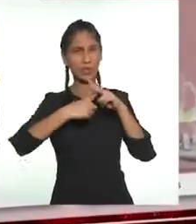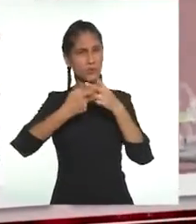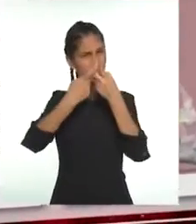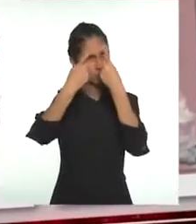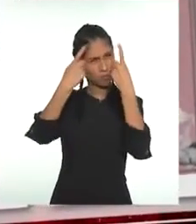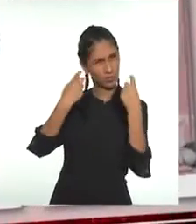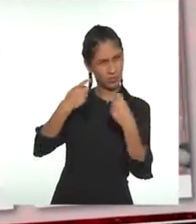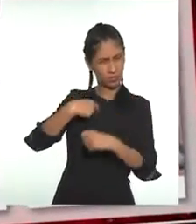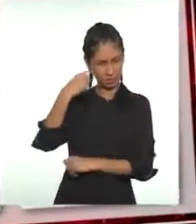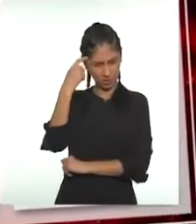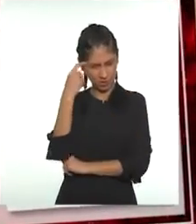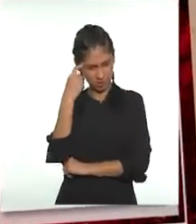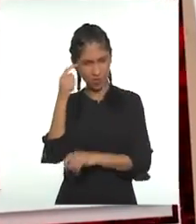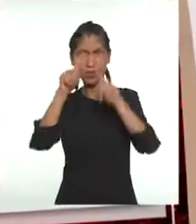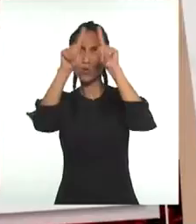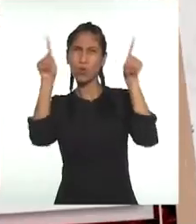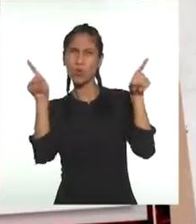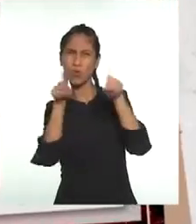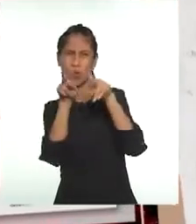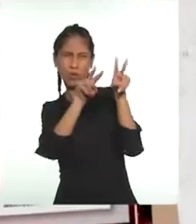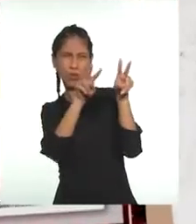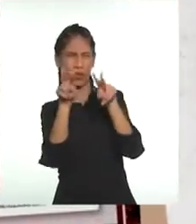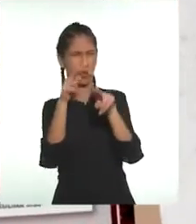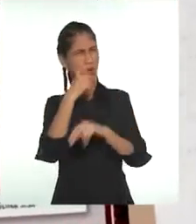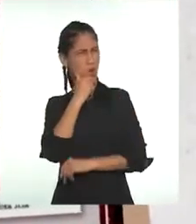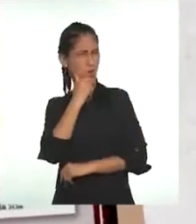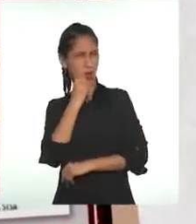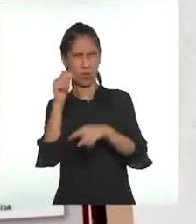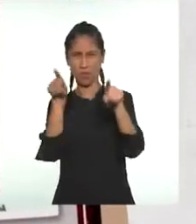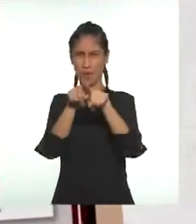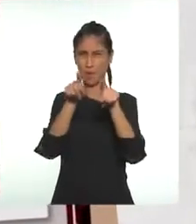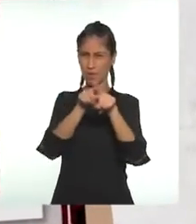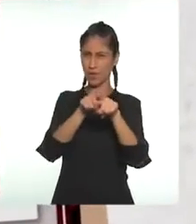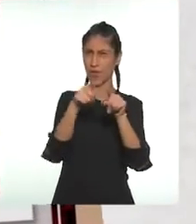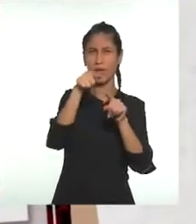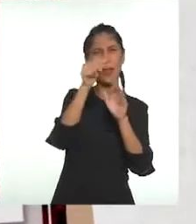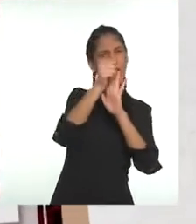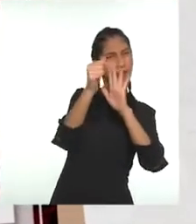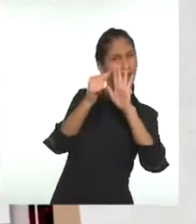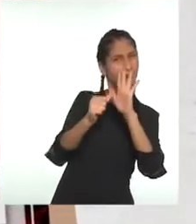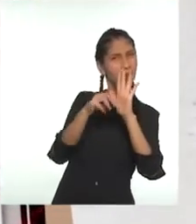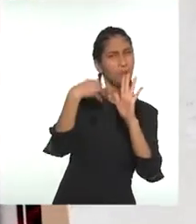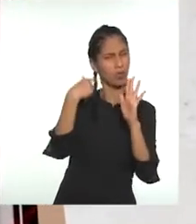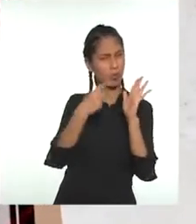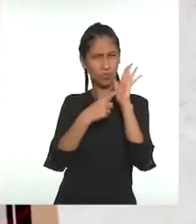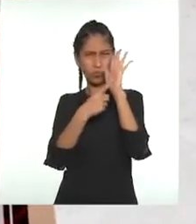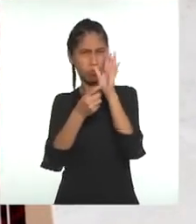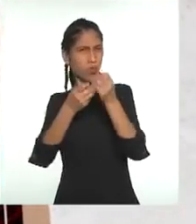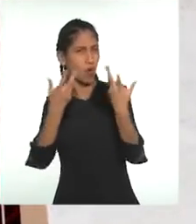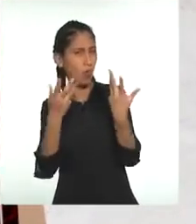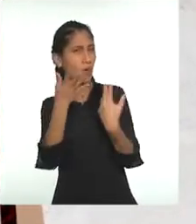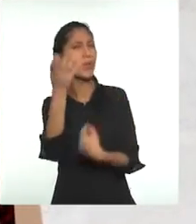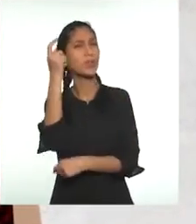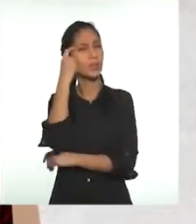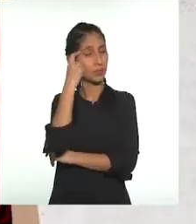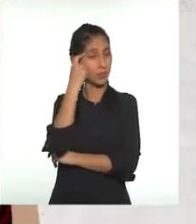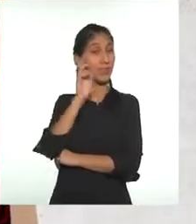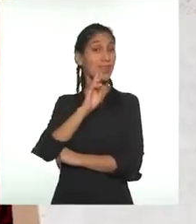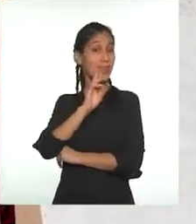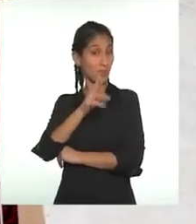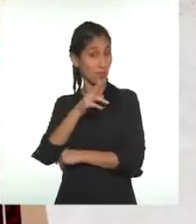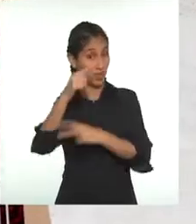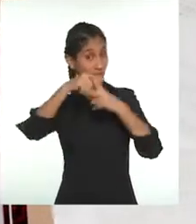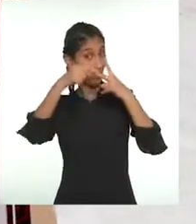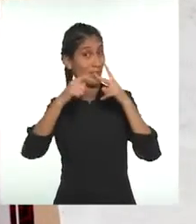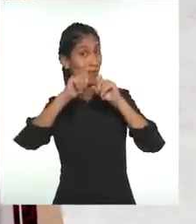preguntarme, ¿qué me hace pensar un cuadro? ¿O cómo creo que el artista logra transmitir su intención? Hagan el intento en casa.